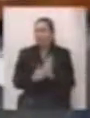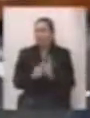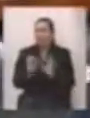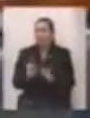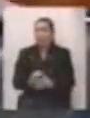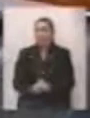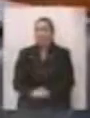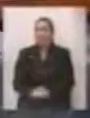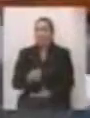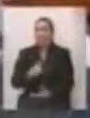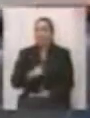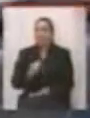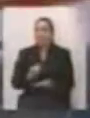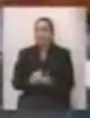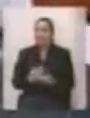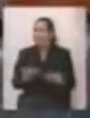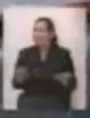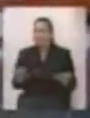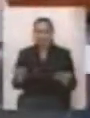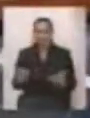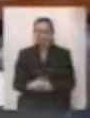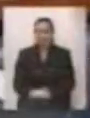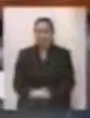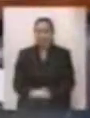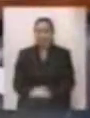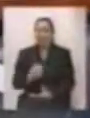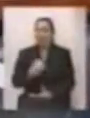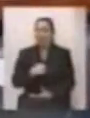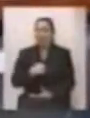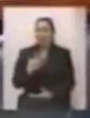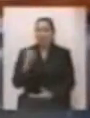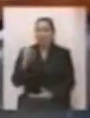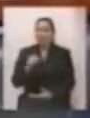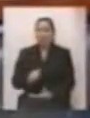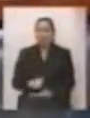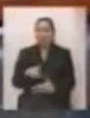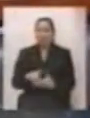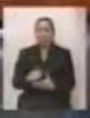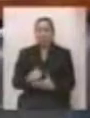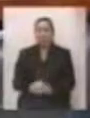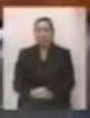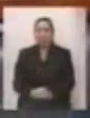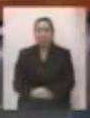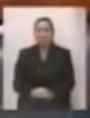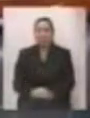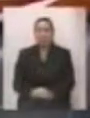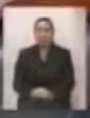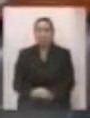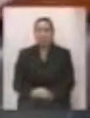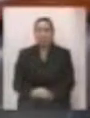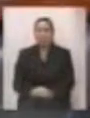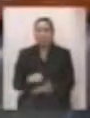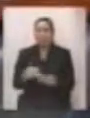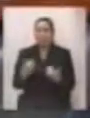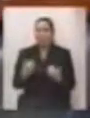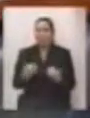está, las autoridades son las que no existen en este país. Es lamentable que el 5 de octubre vamos a tener elecciones, pero miserables con los